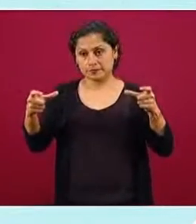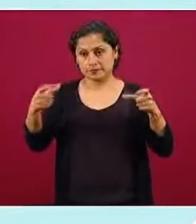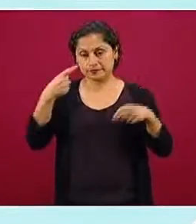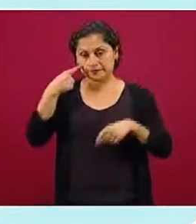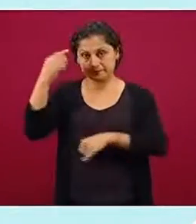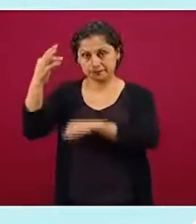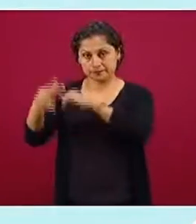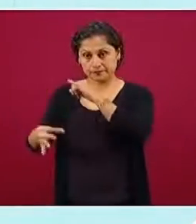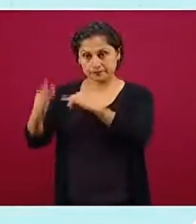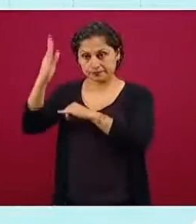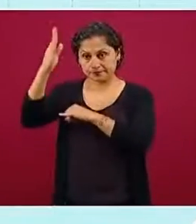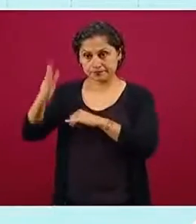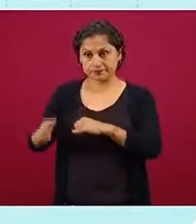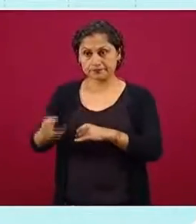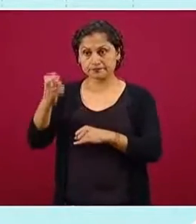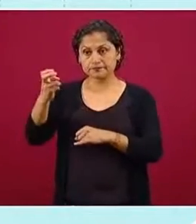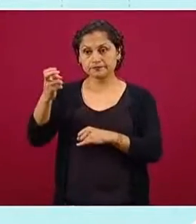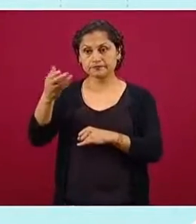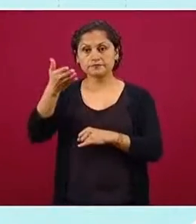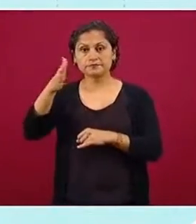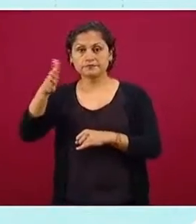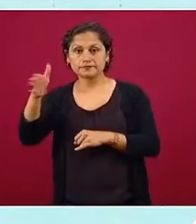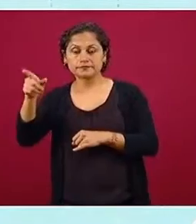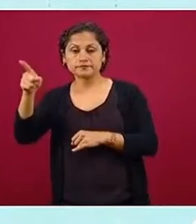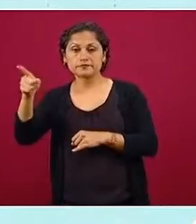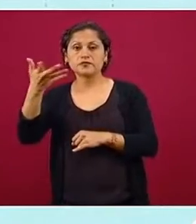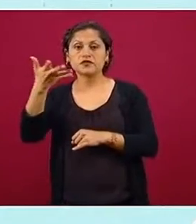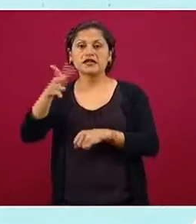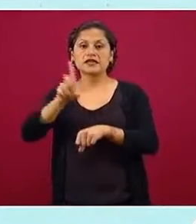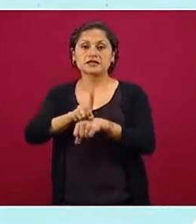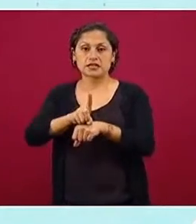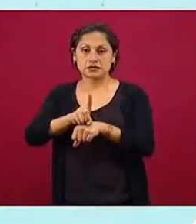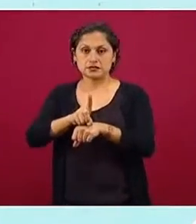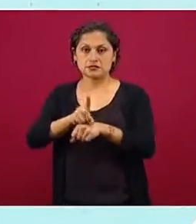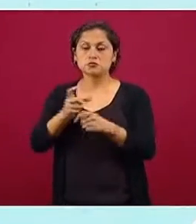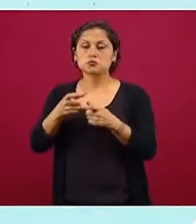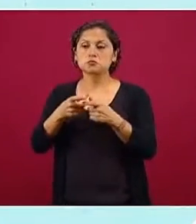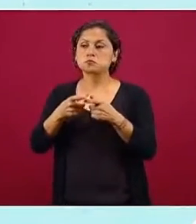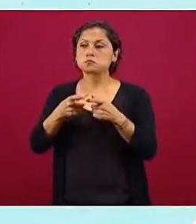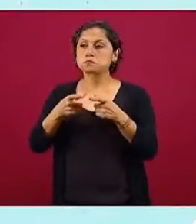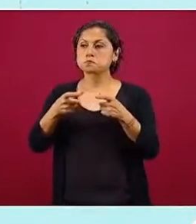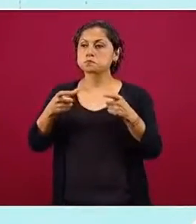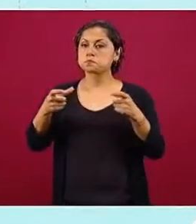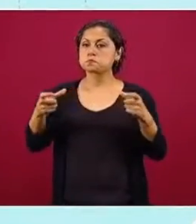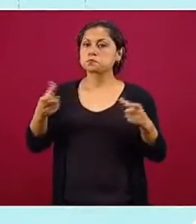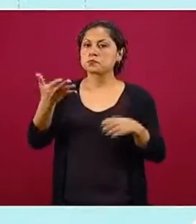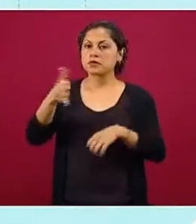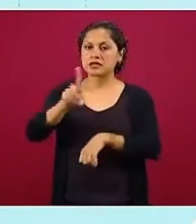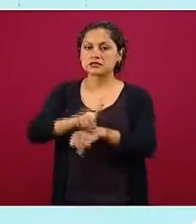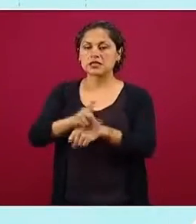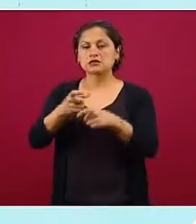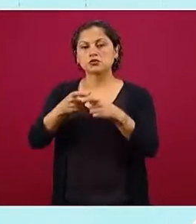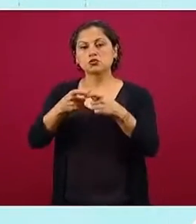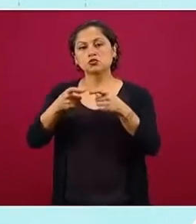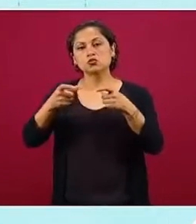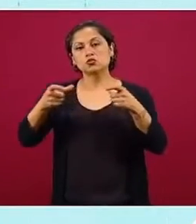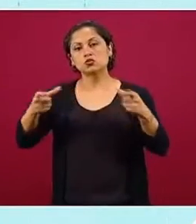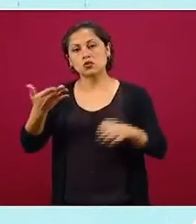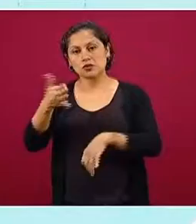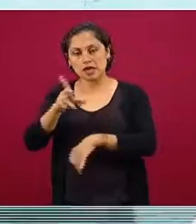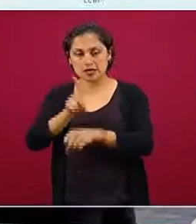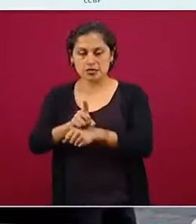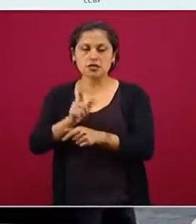este momento, en donde nos acercamos a la duplicación cada 10 días y estamos a casi 90 días de que llegamos